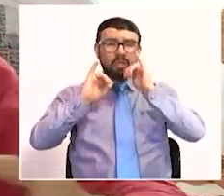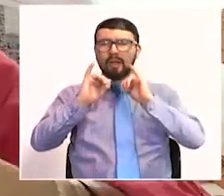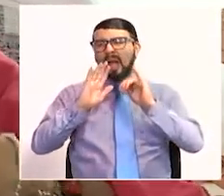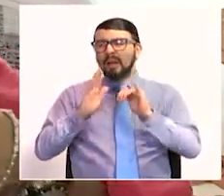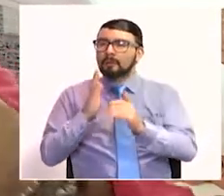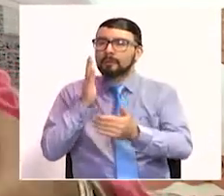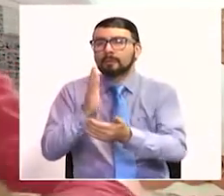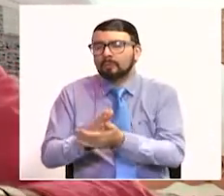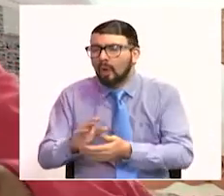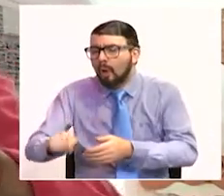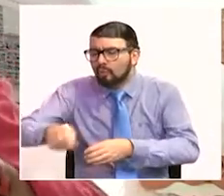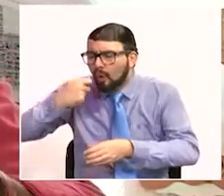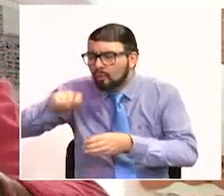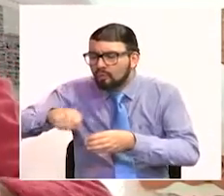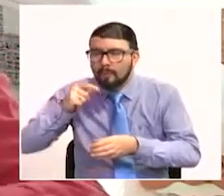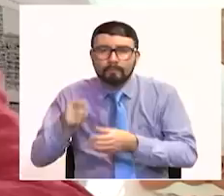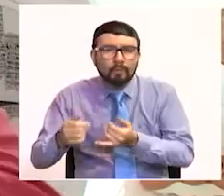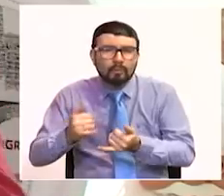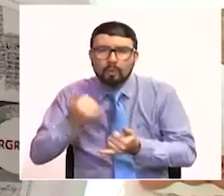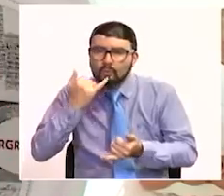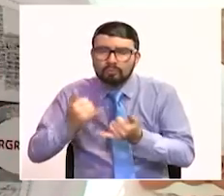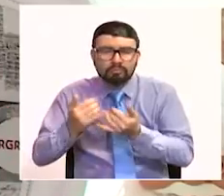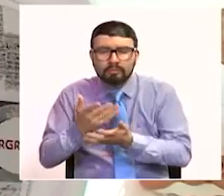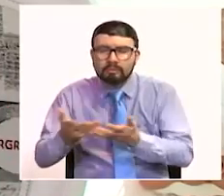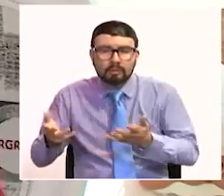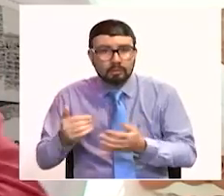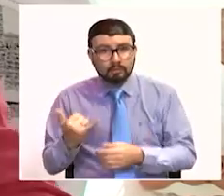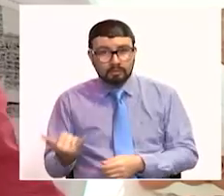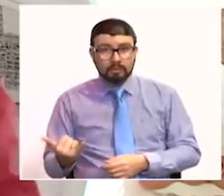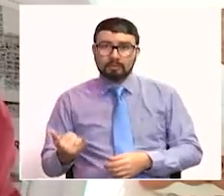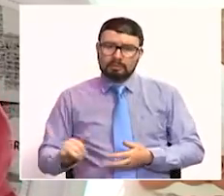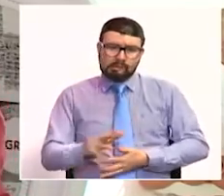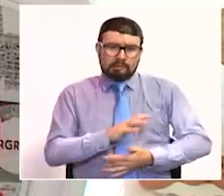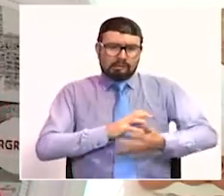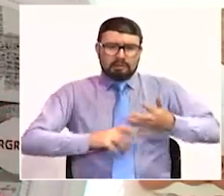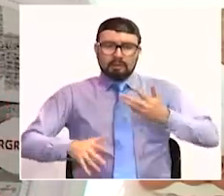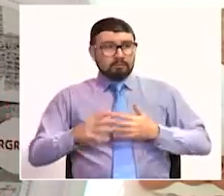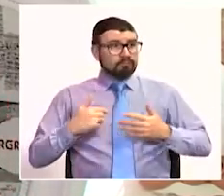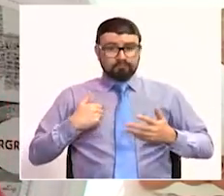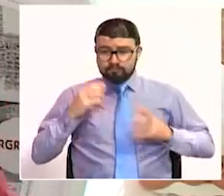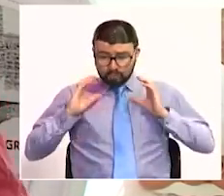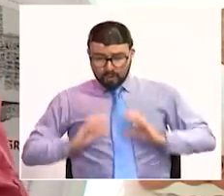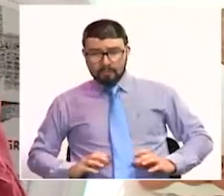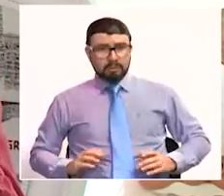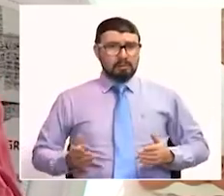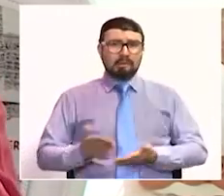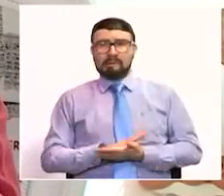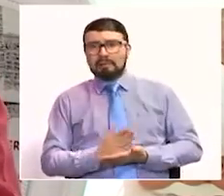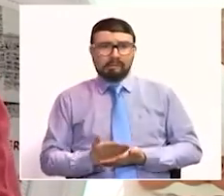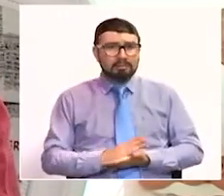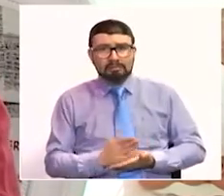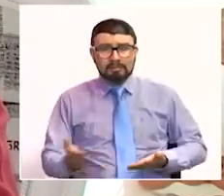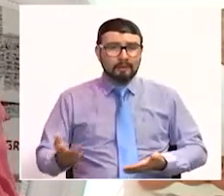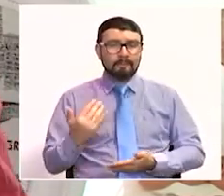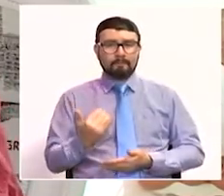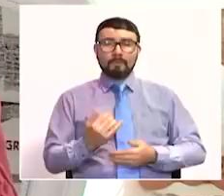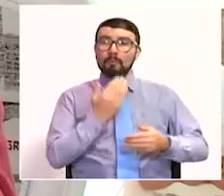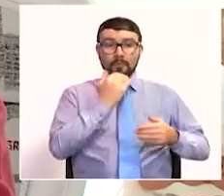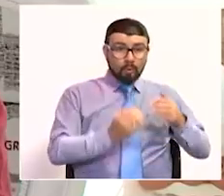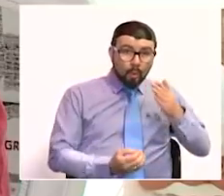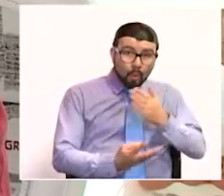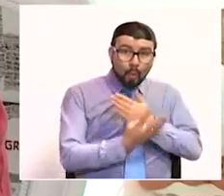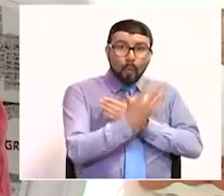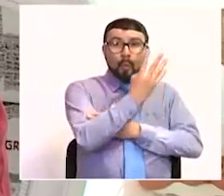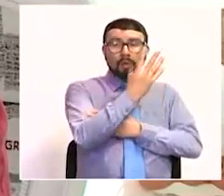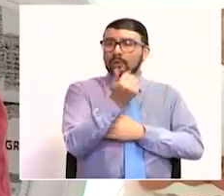un calentado, un frito, no sé qué, ahí sí se altera totalmente el periodo biológico, que es entre 4 de la mañana y